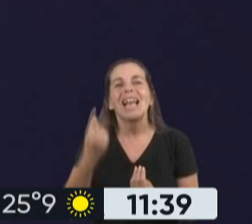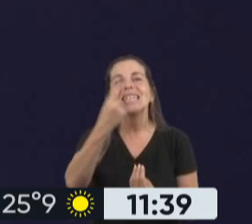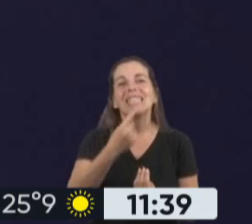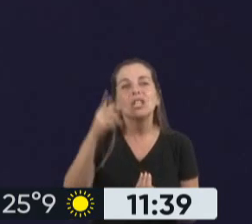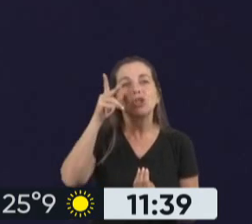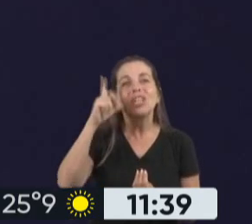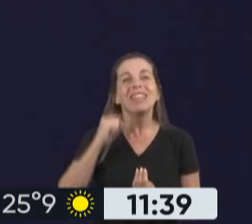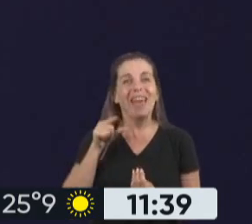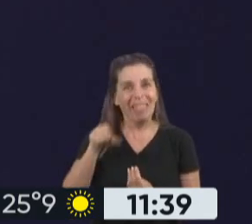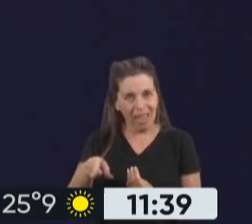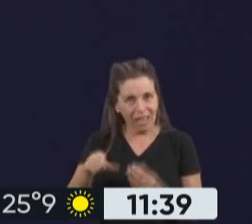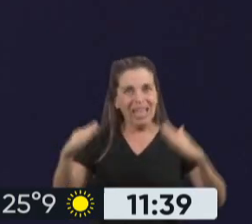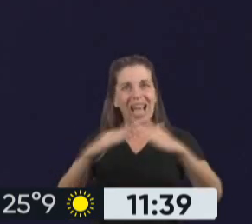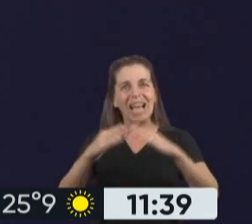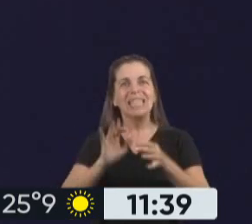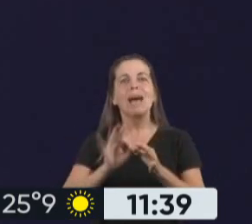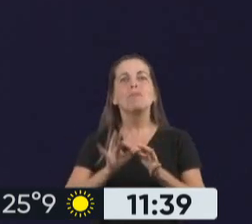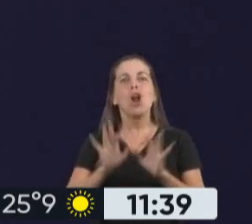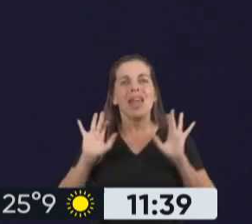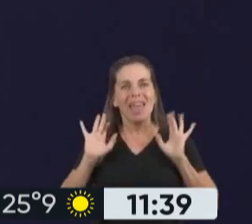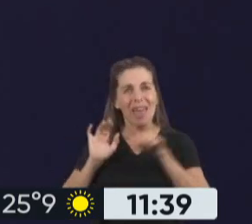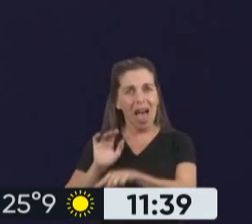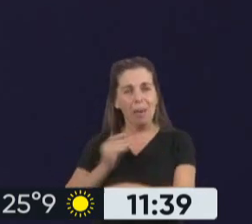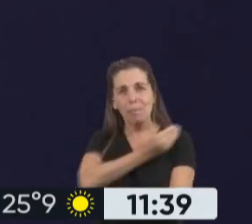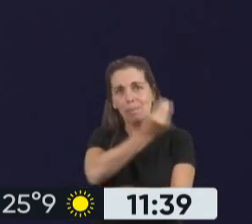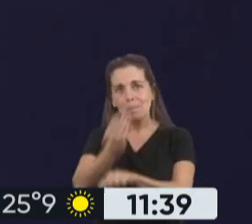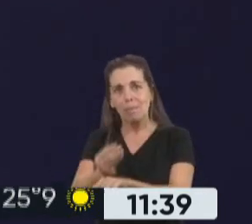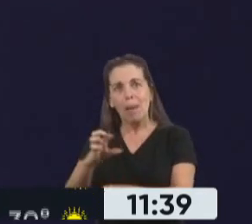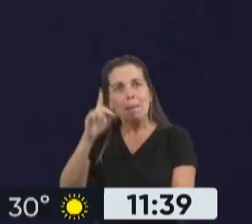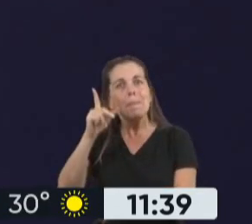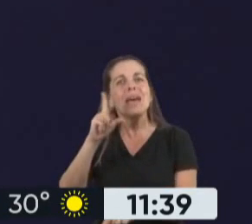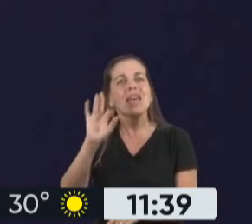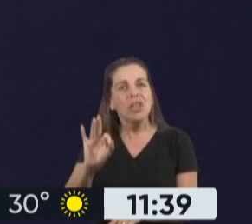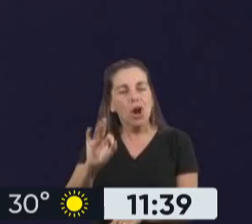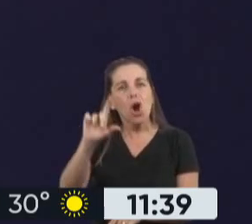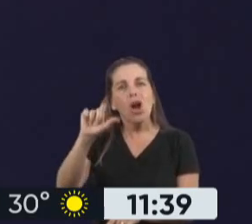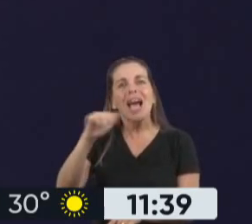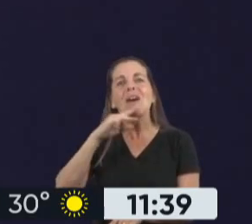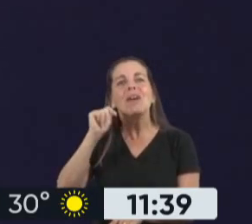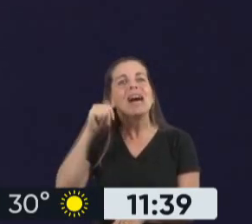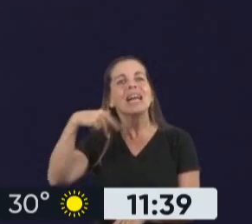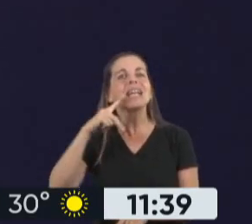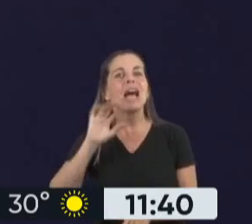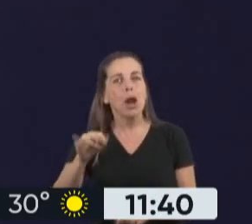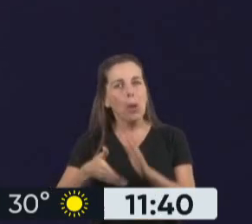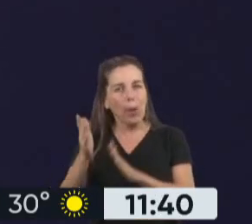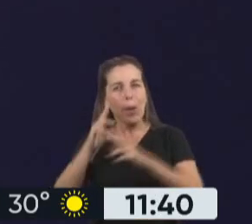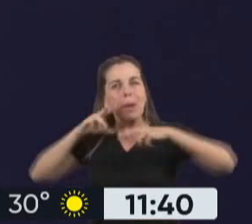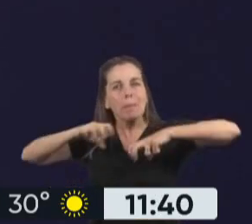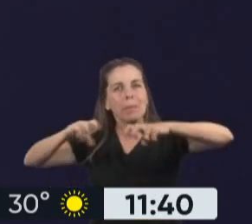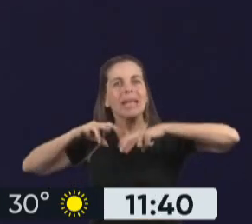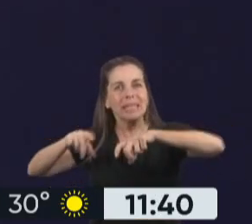a ser el doctor Pedro Daniel Cavagnaro, quien hoy está trabajando en la renovación de